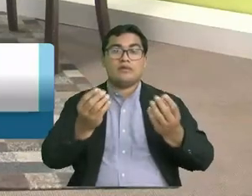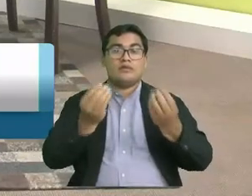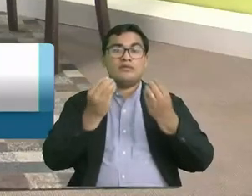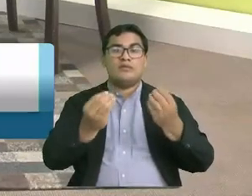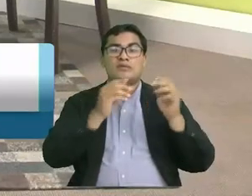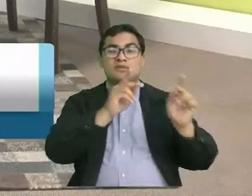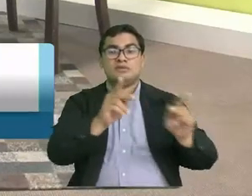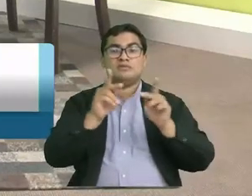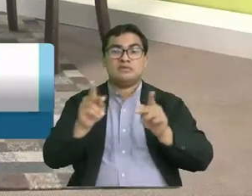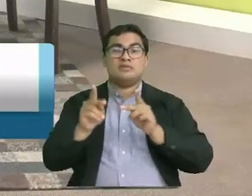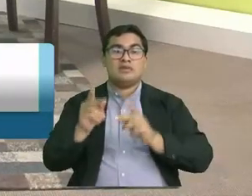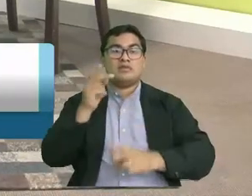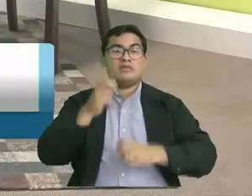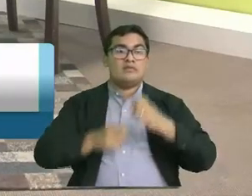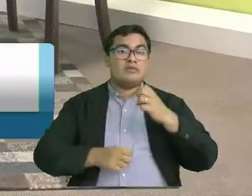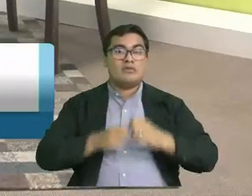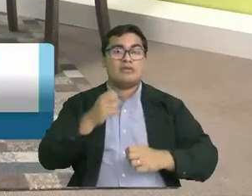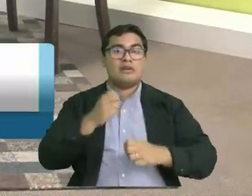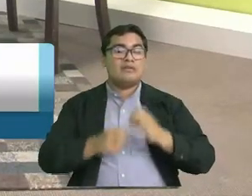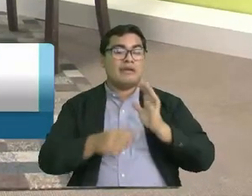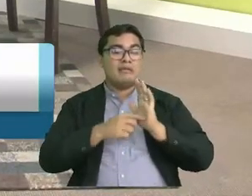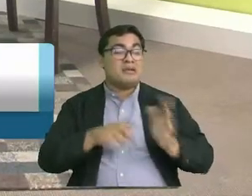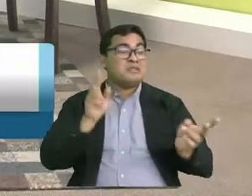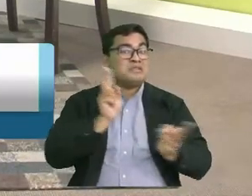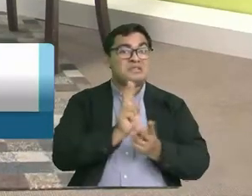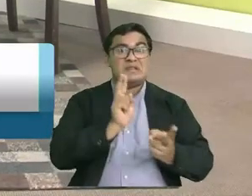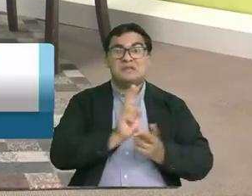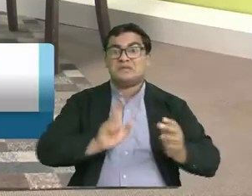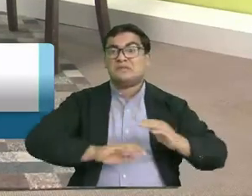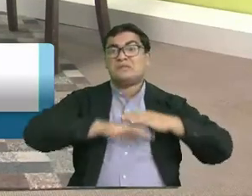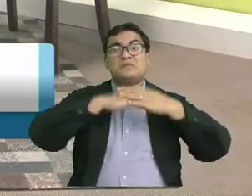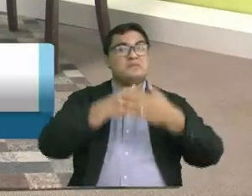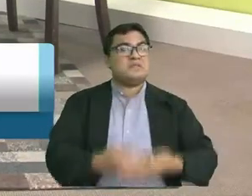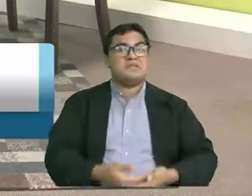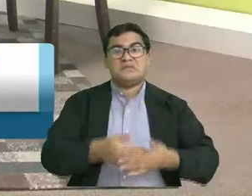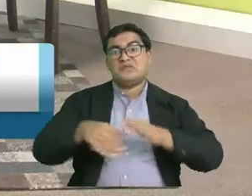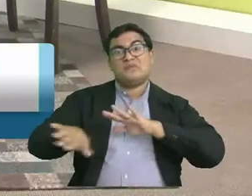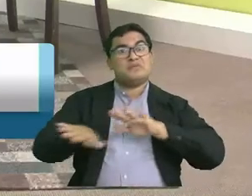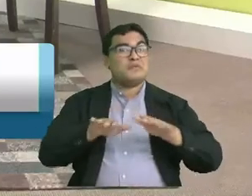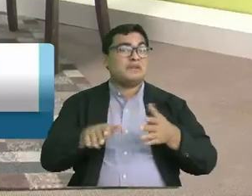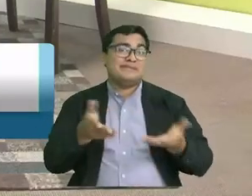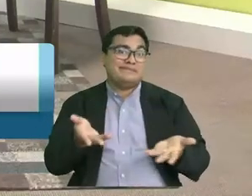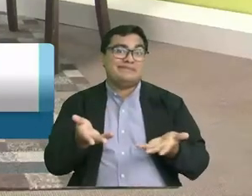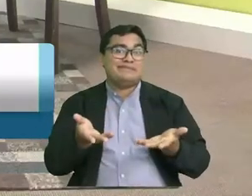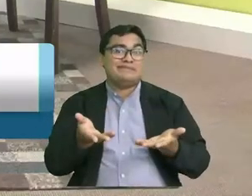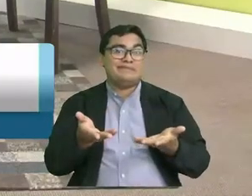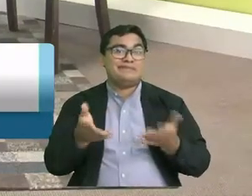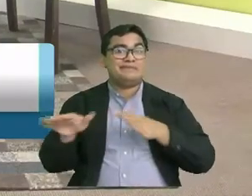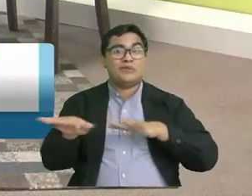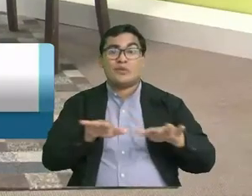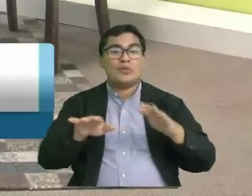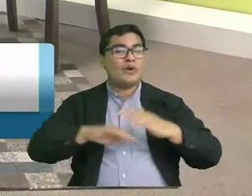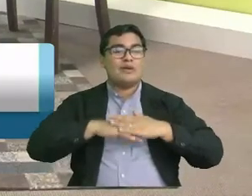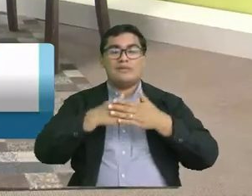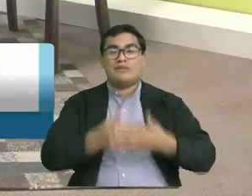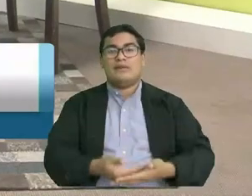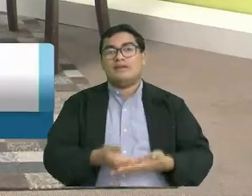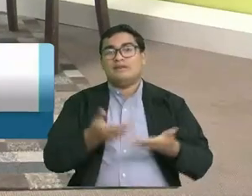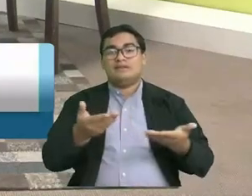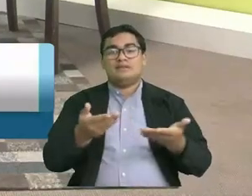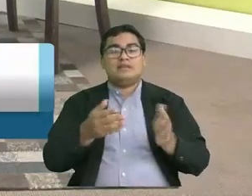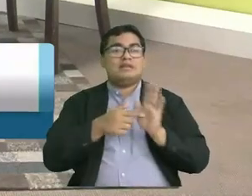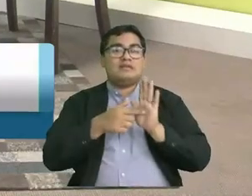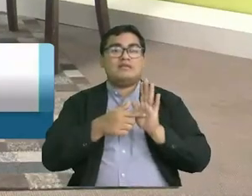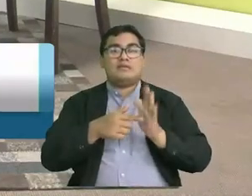de fertilidad, son infértiles, no se pueden embarazar, entonces tienen que tomar